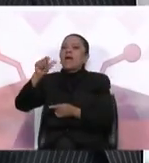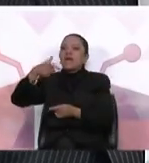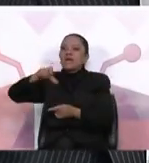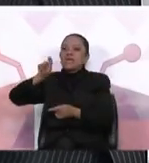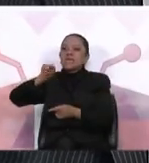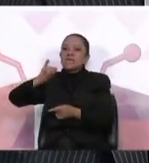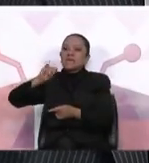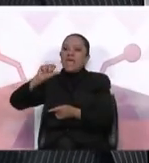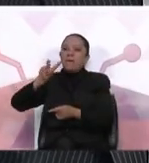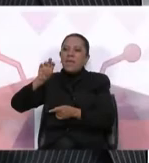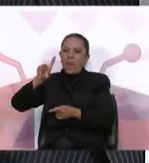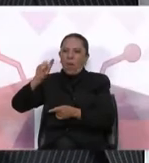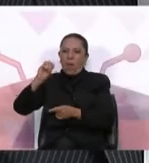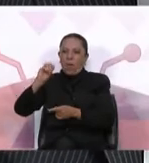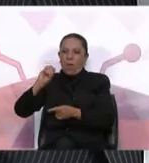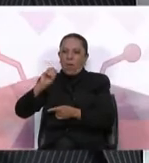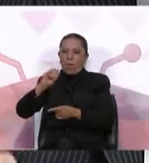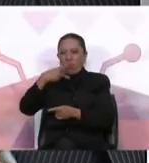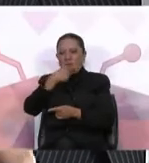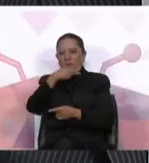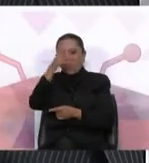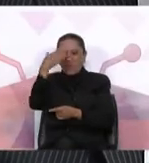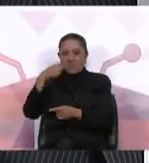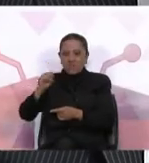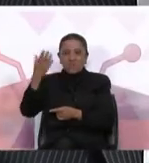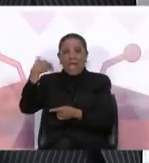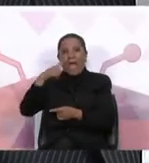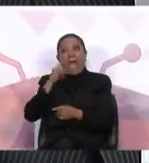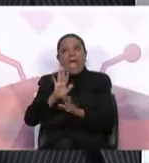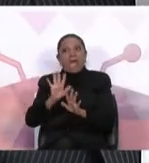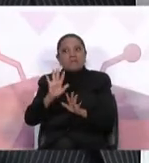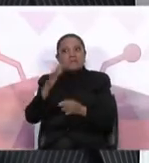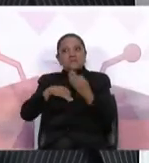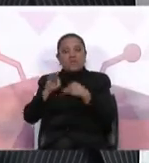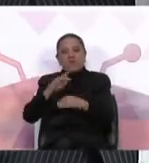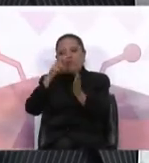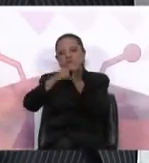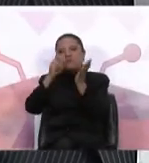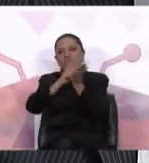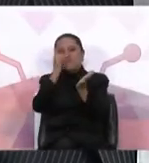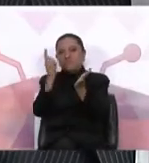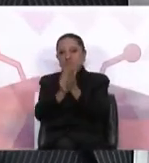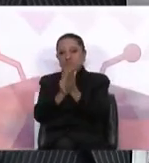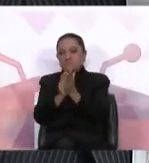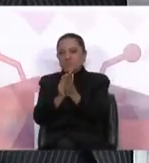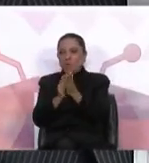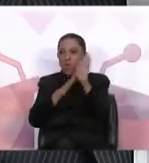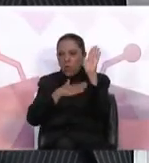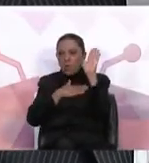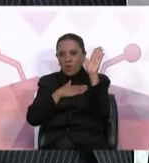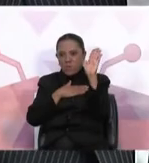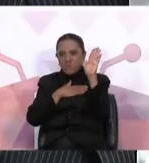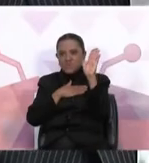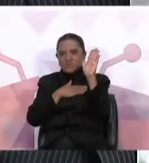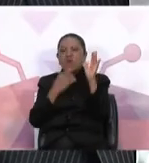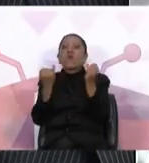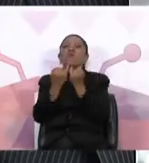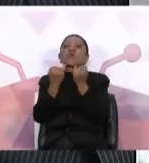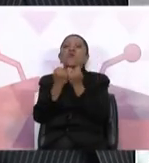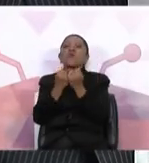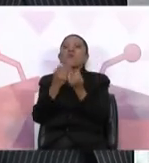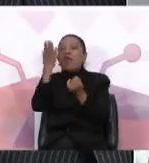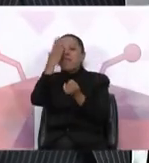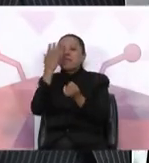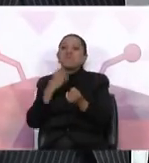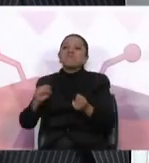veces reconstrucción es compromiso fundamental cuando es algo ganador populismo una política que que radical no